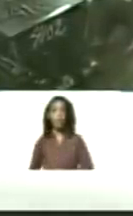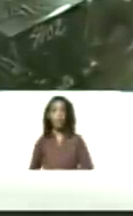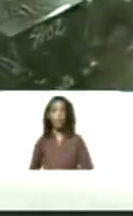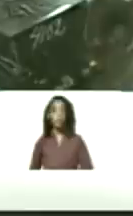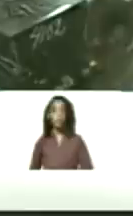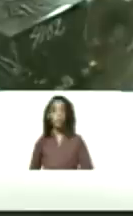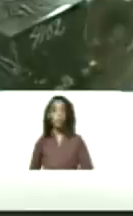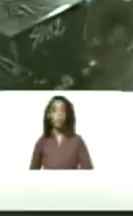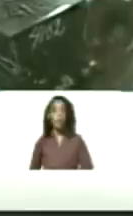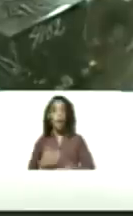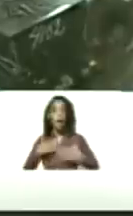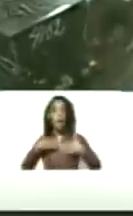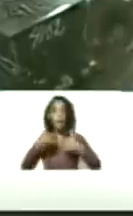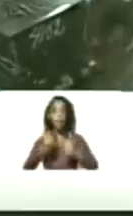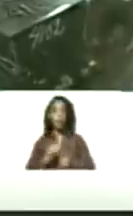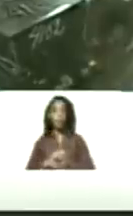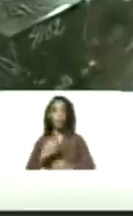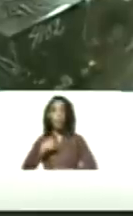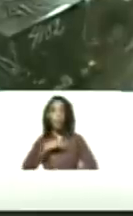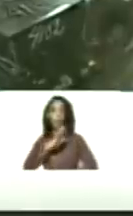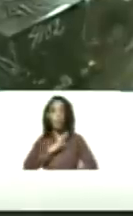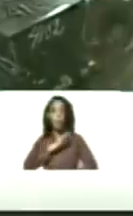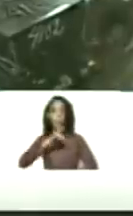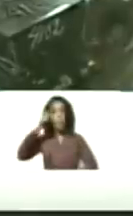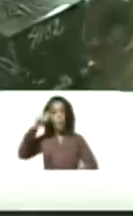a la salud de nuestro pueblo,